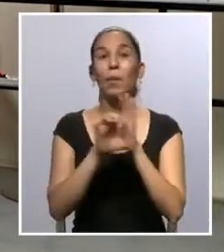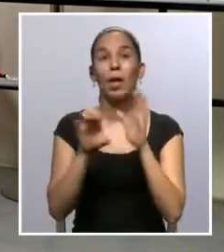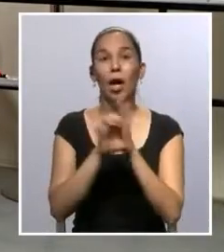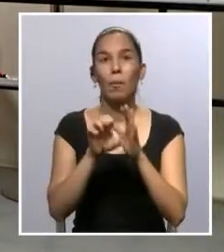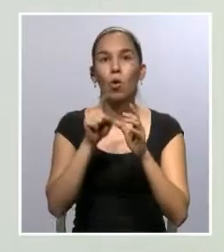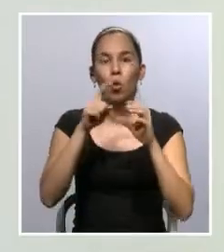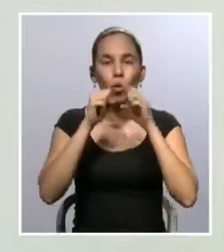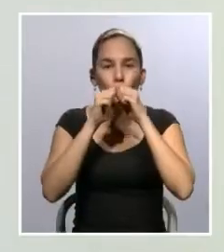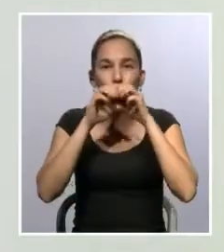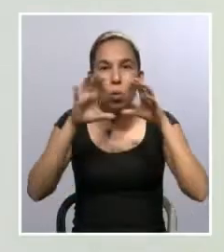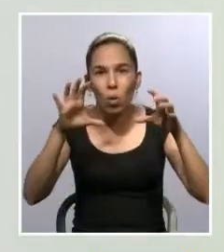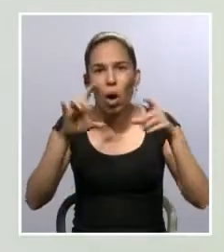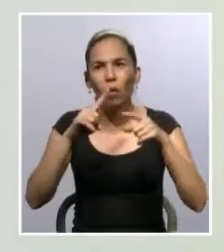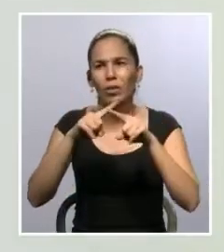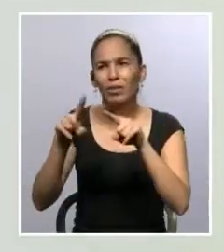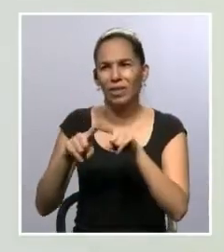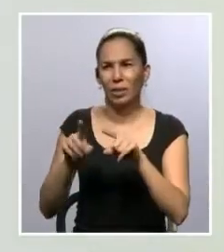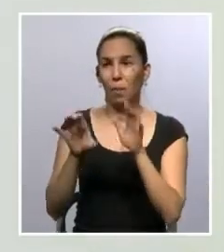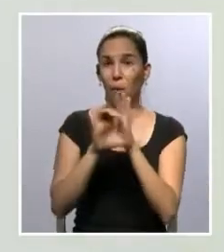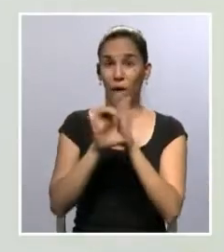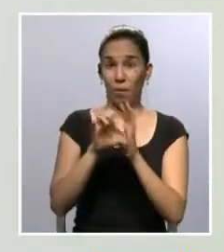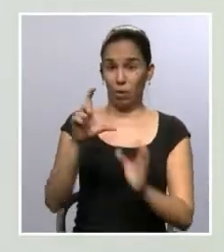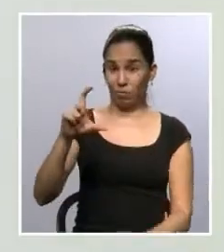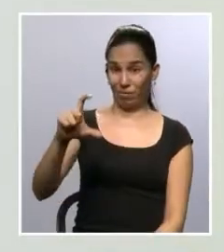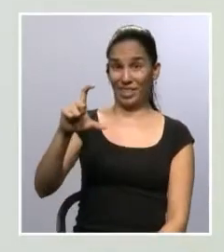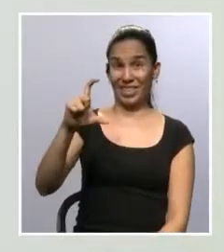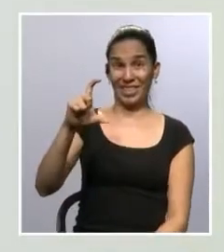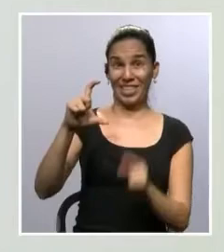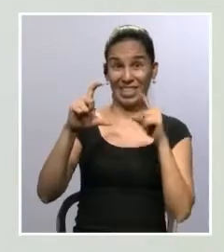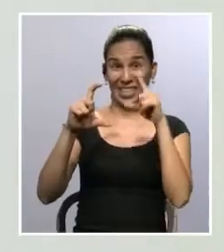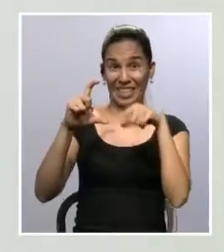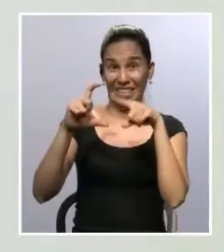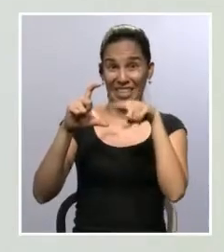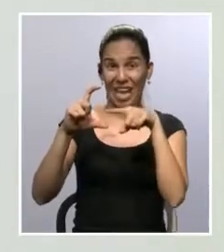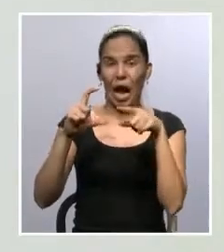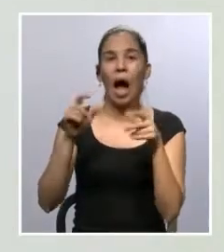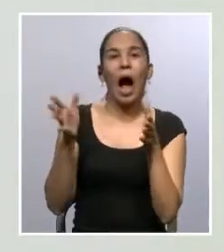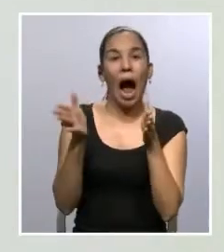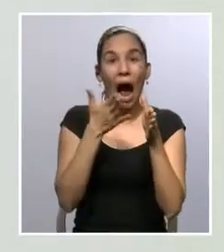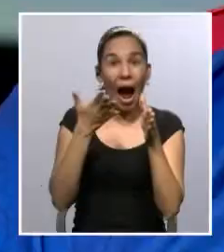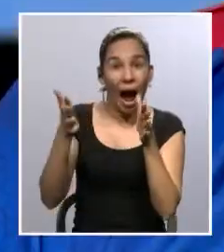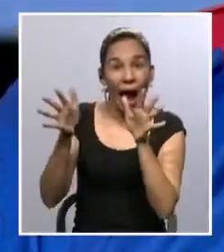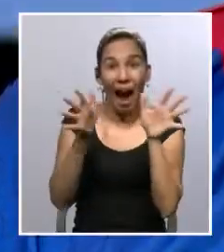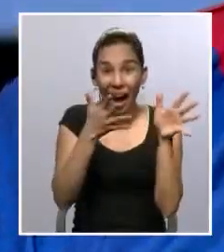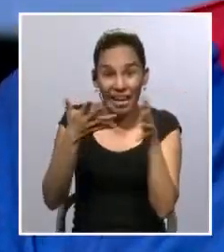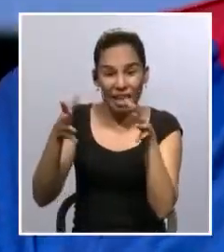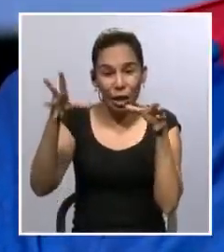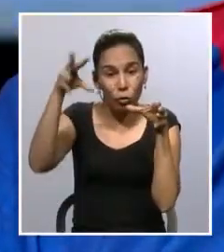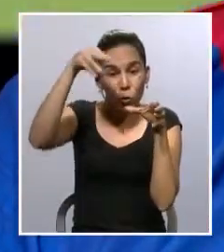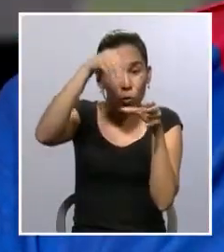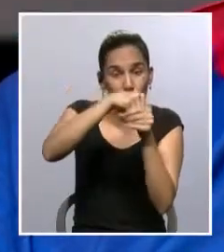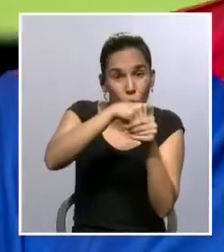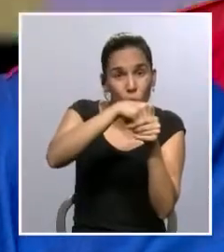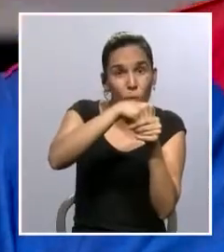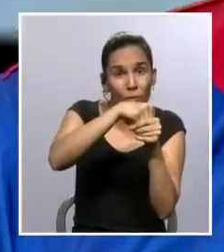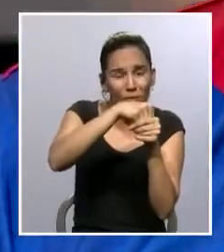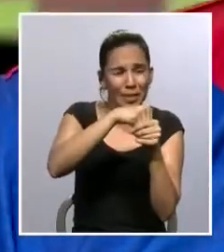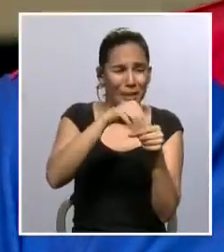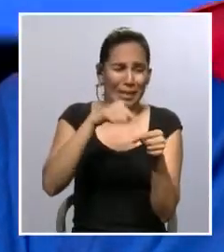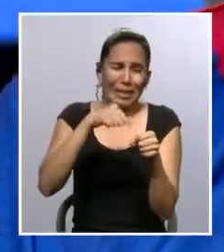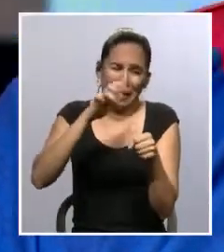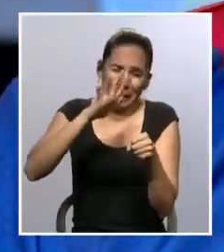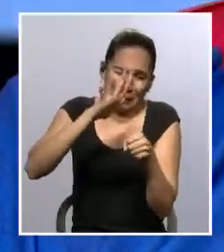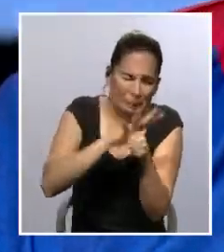Pero vean esta situación. Este es un cilindro de aire comprimido. Y aquí tenemos mucho